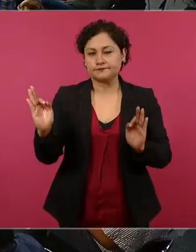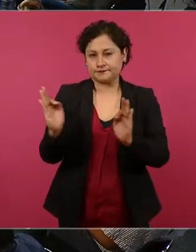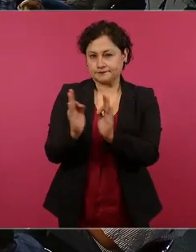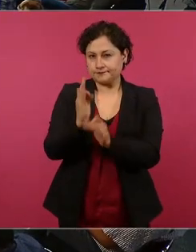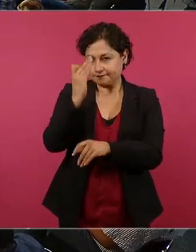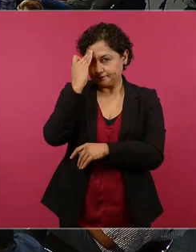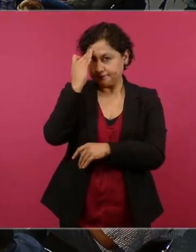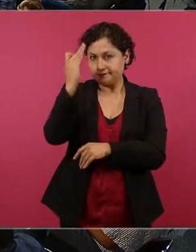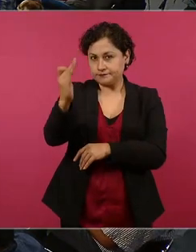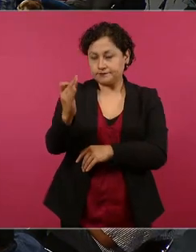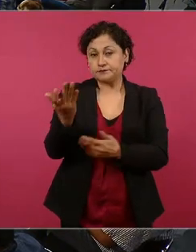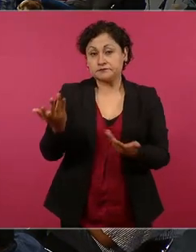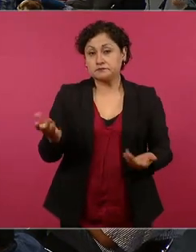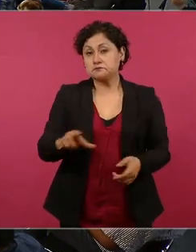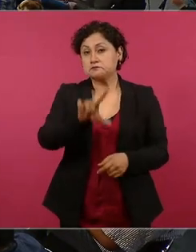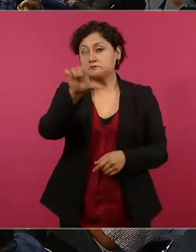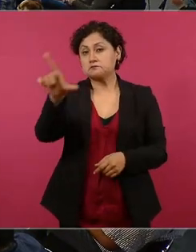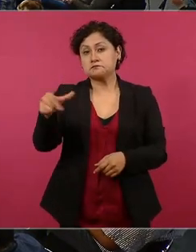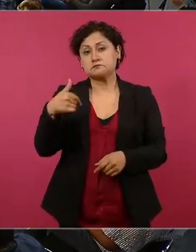me despido